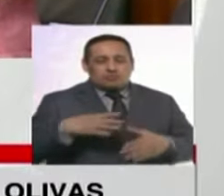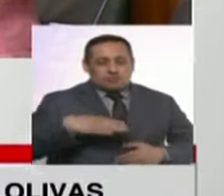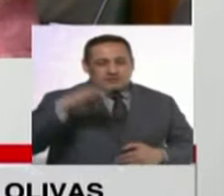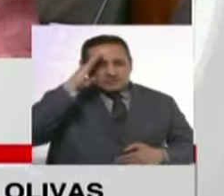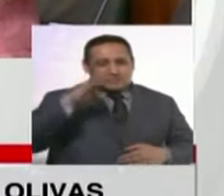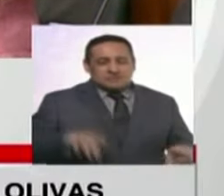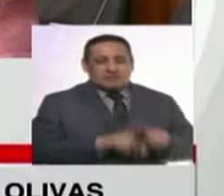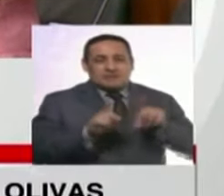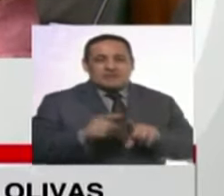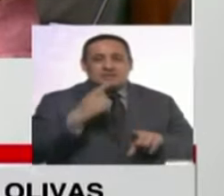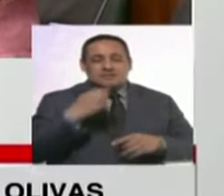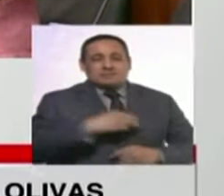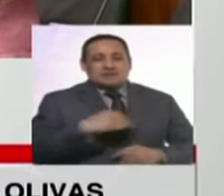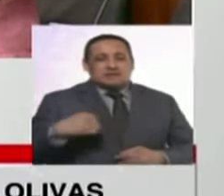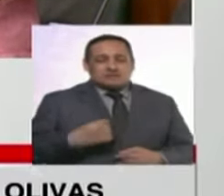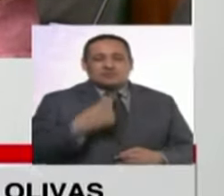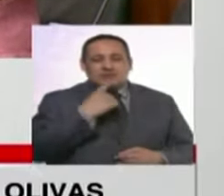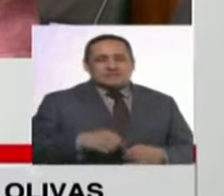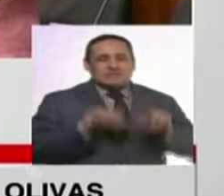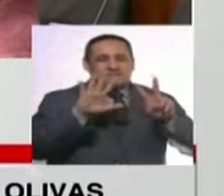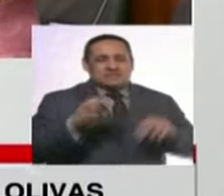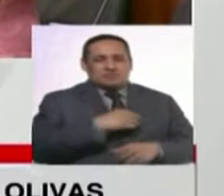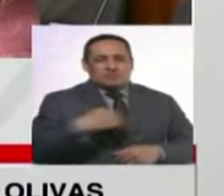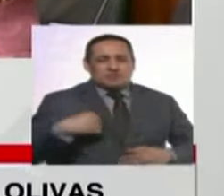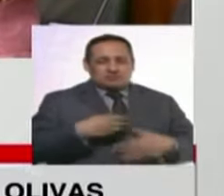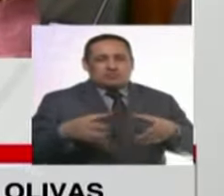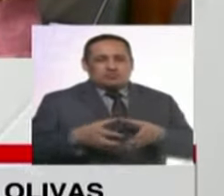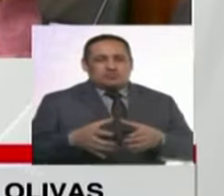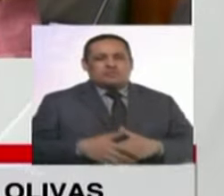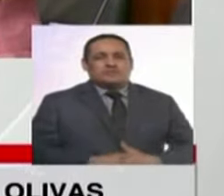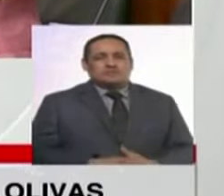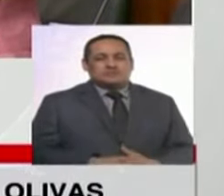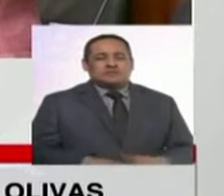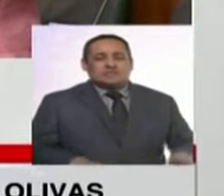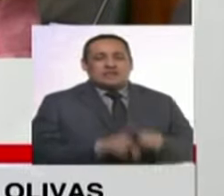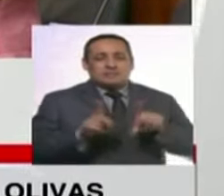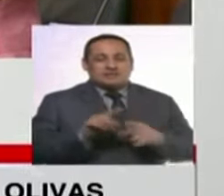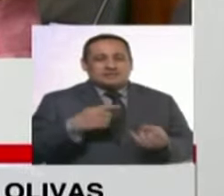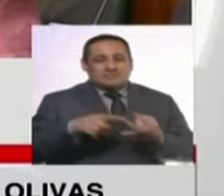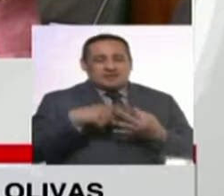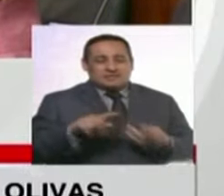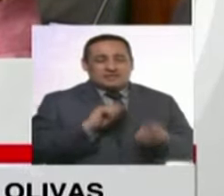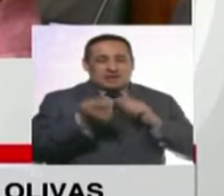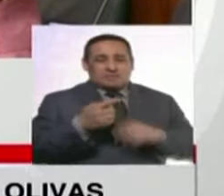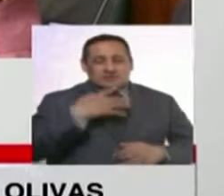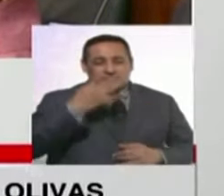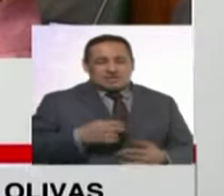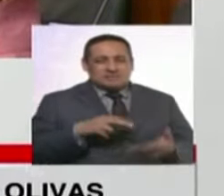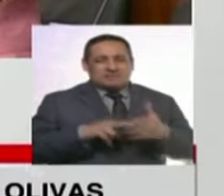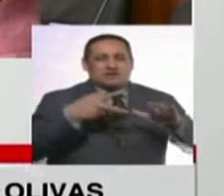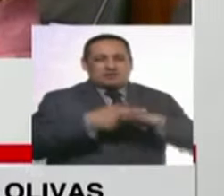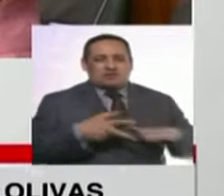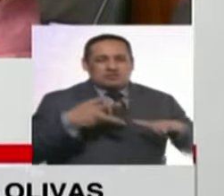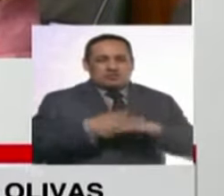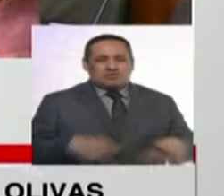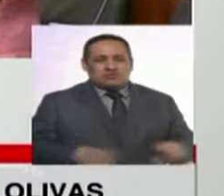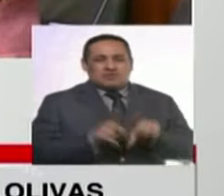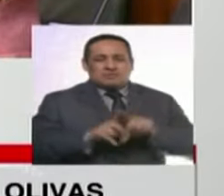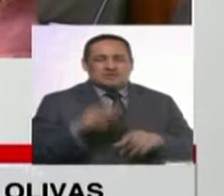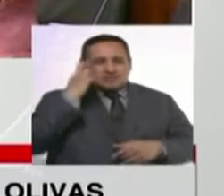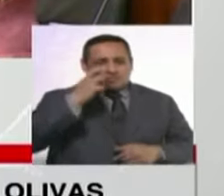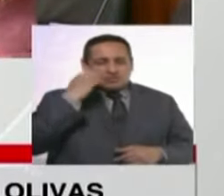siendo el ministro huertas El séptimo ministro de esta cartera estos cambios sin lugar a dudas impide la consolidación